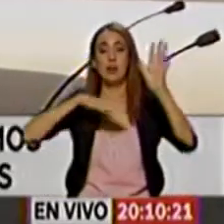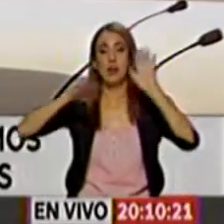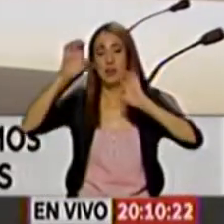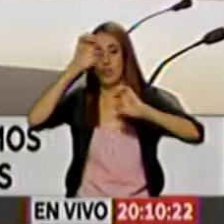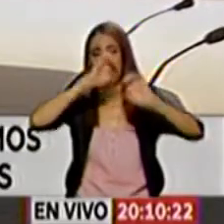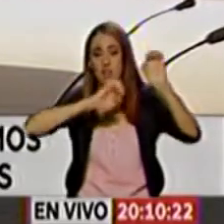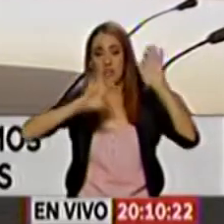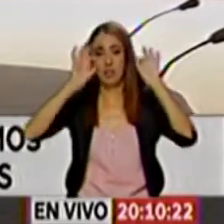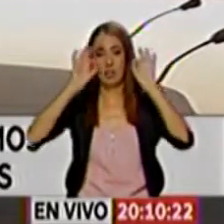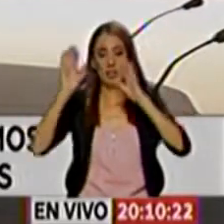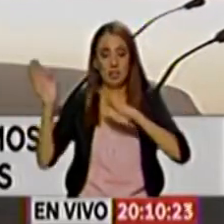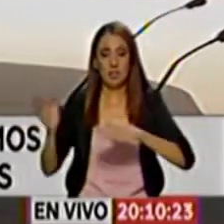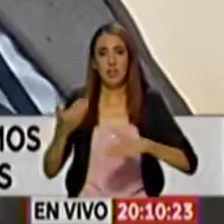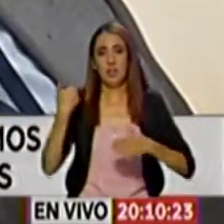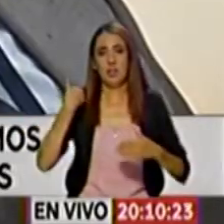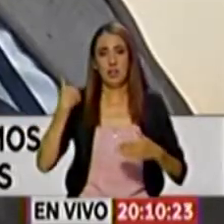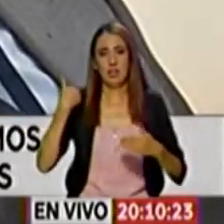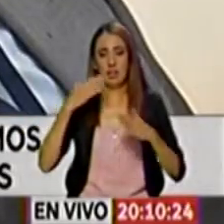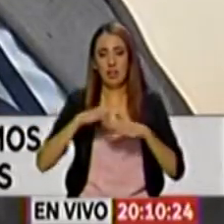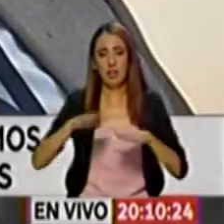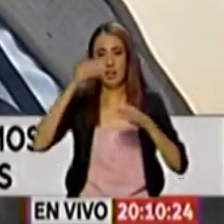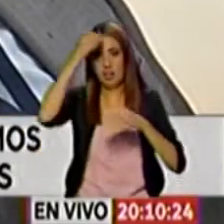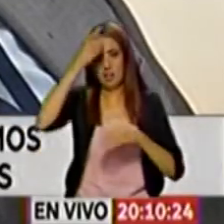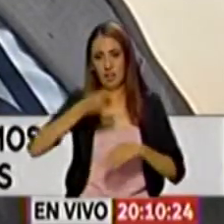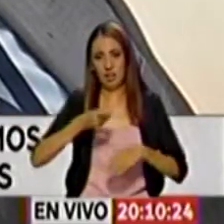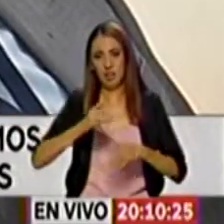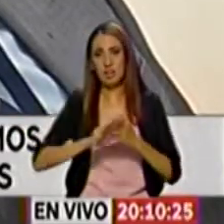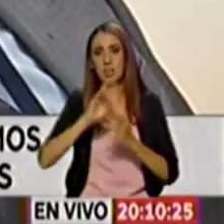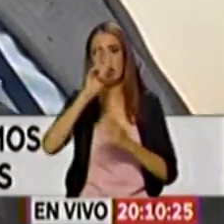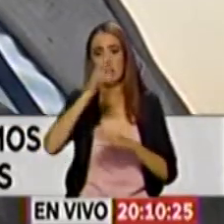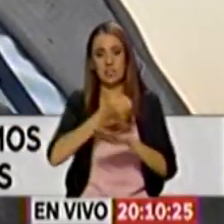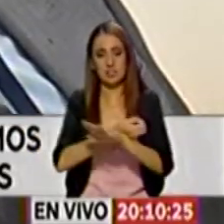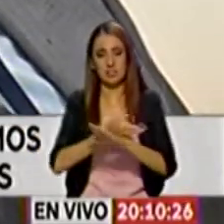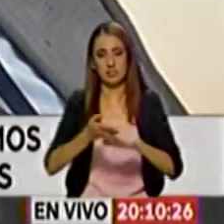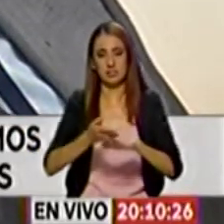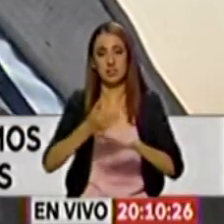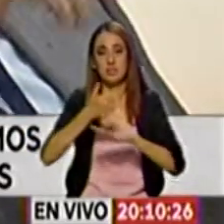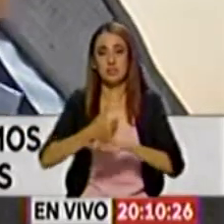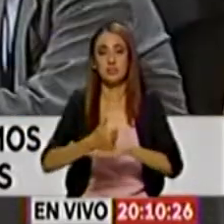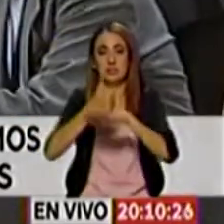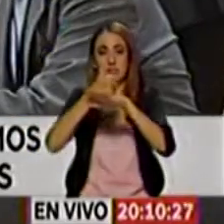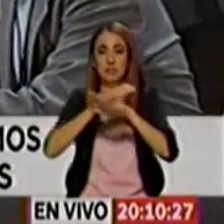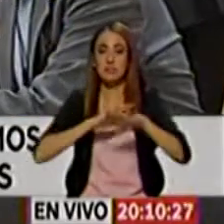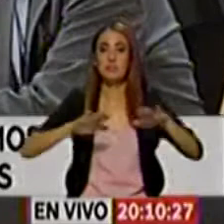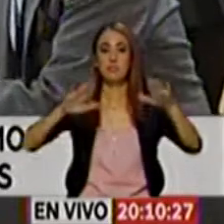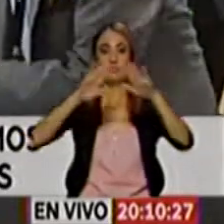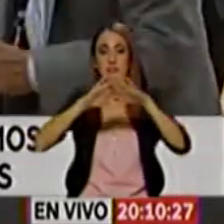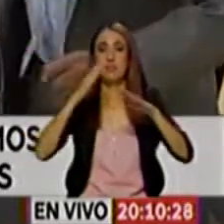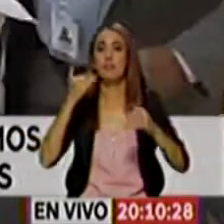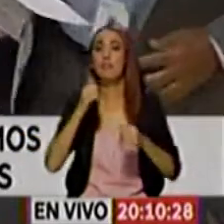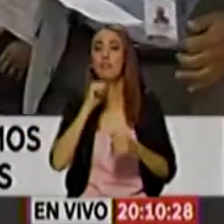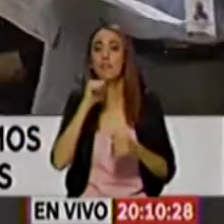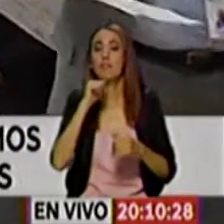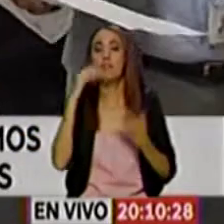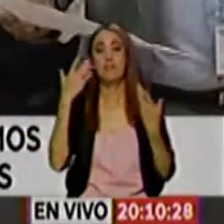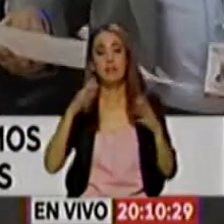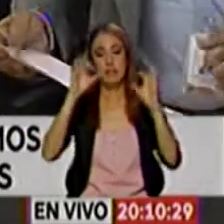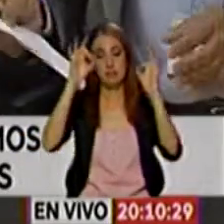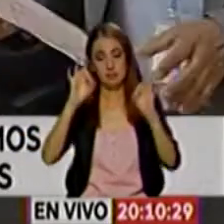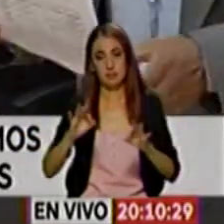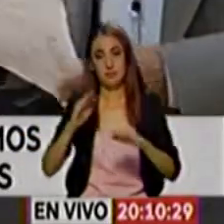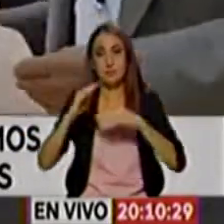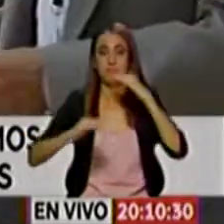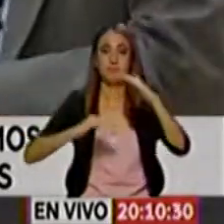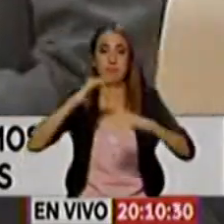ciudadana transitorio realizó determinó que salvo dos excepciones las autoridades de control incumplieron su trabajo a pesar de ello en los